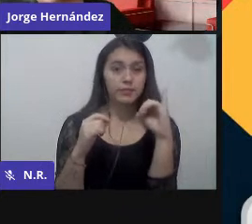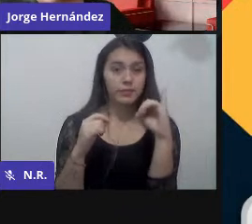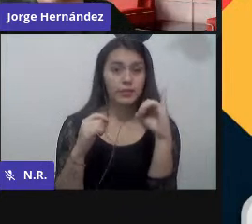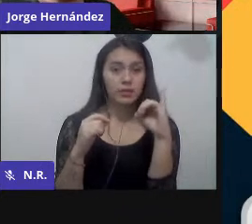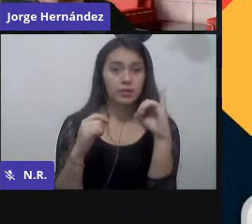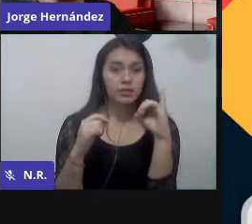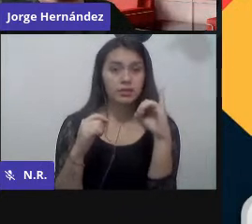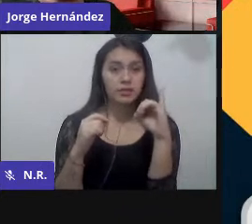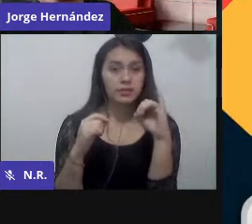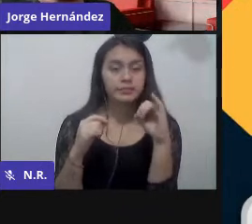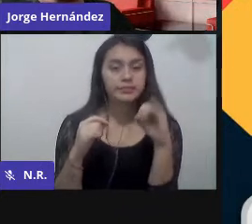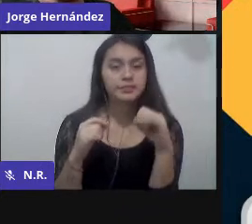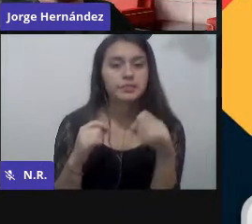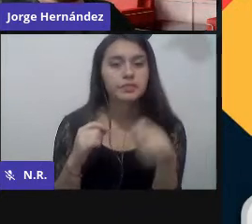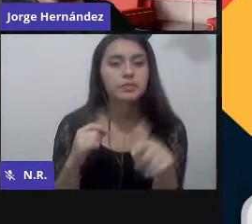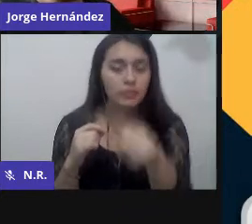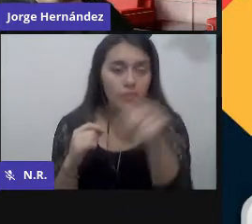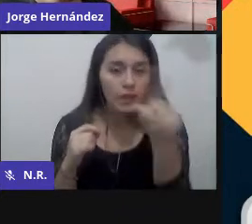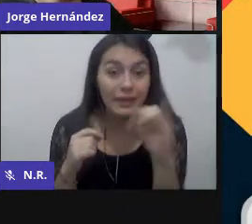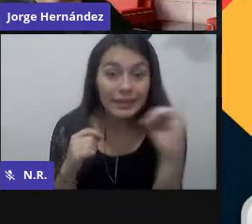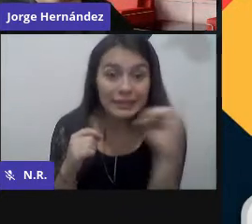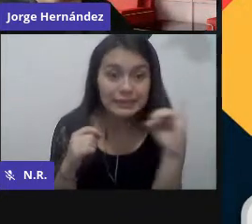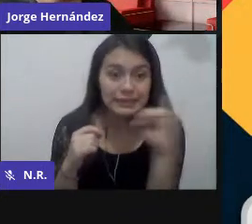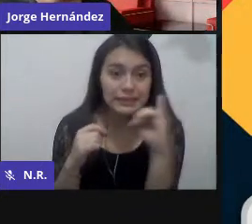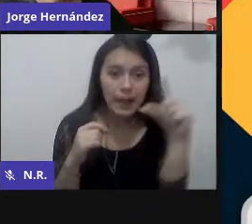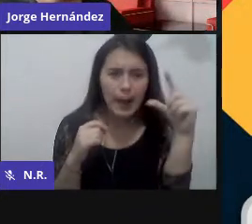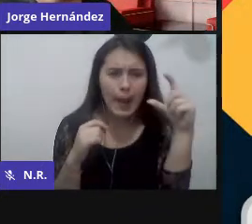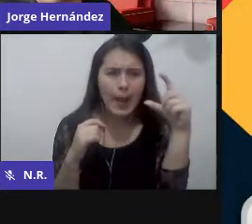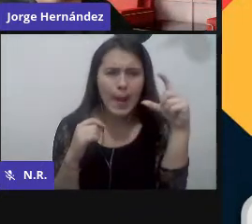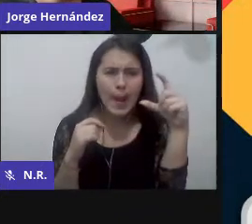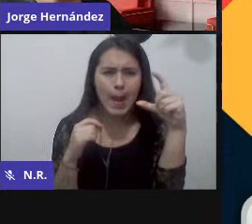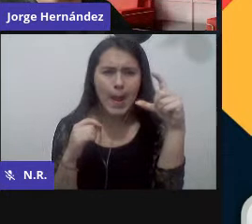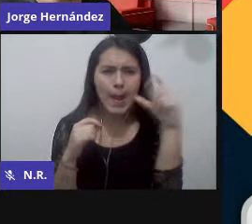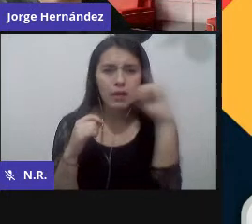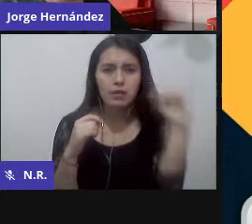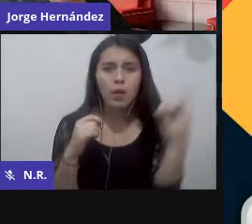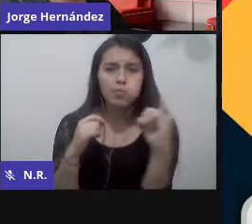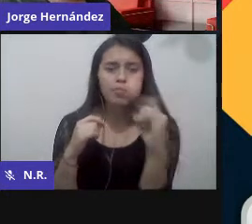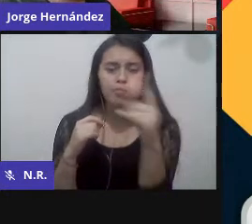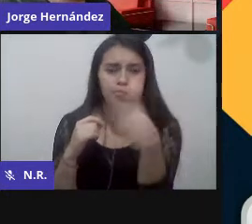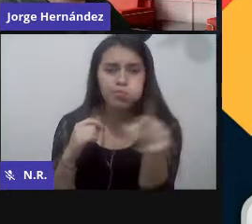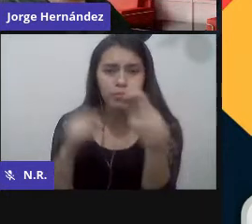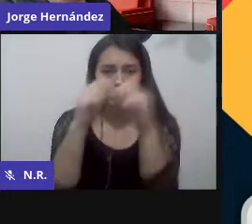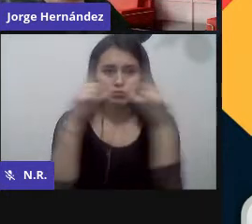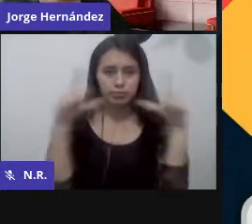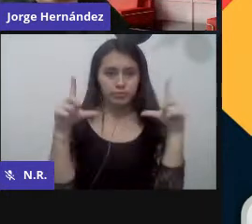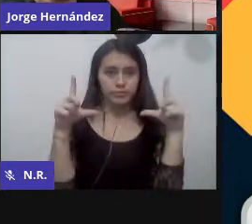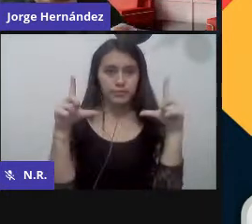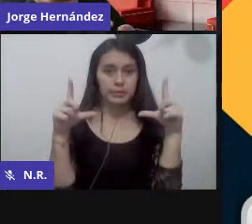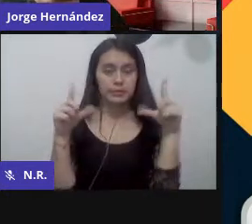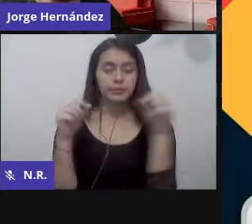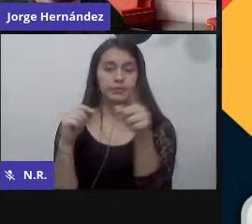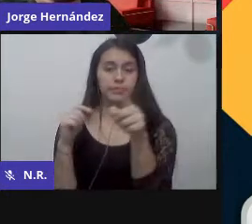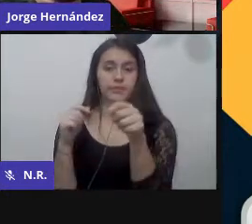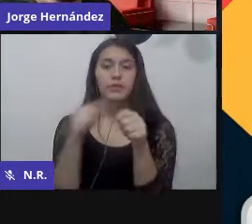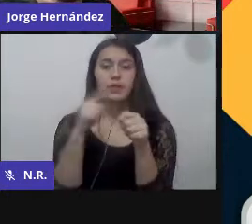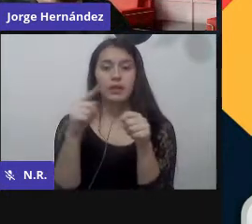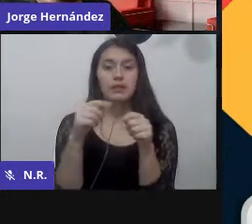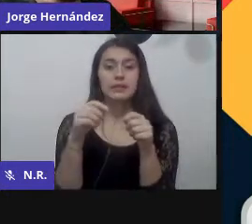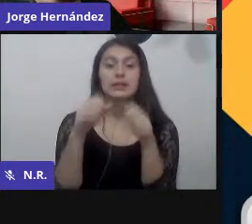mover acá el mouse. En esta parte izquierda vamos a encontrarnos con esto.